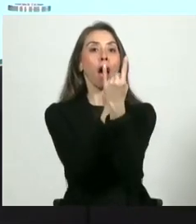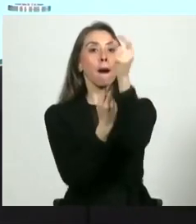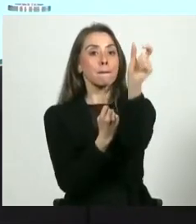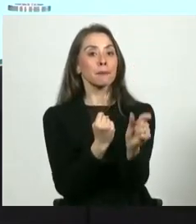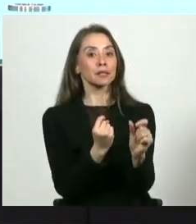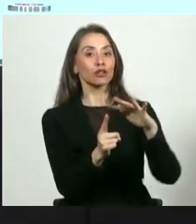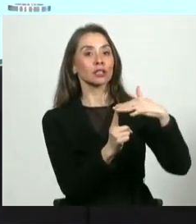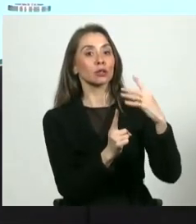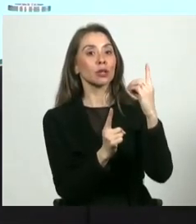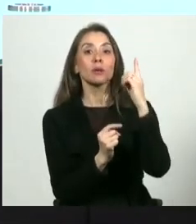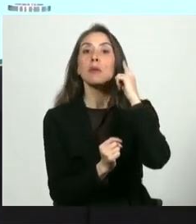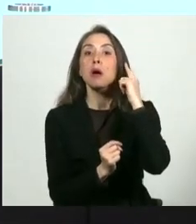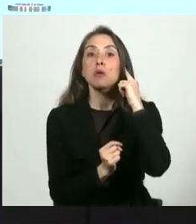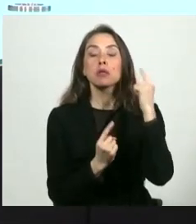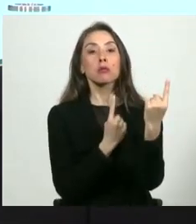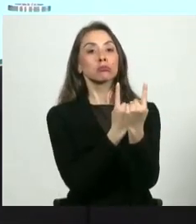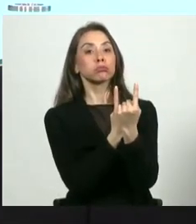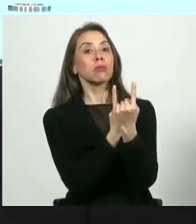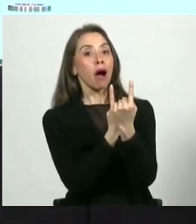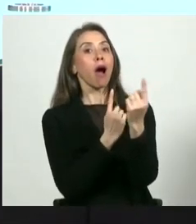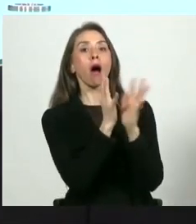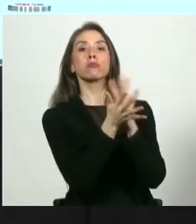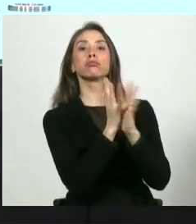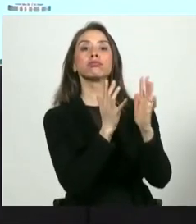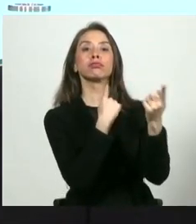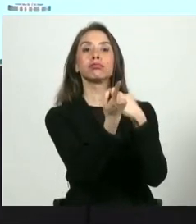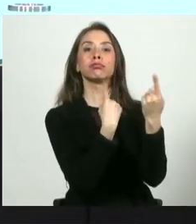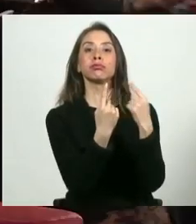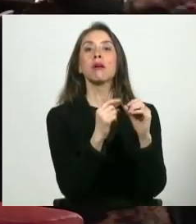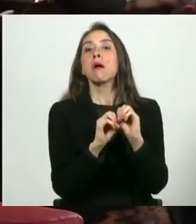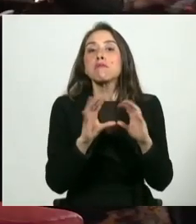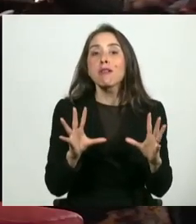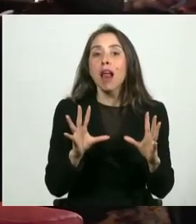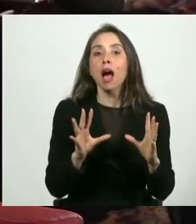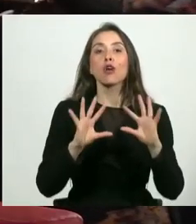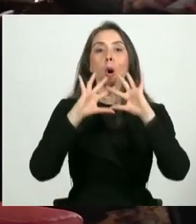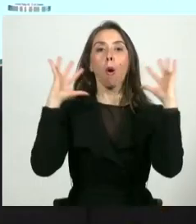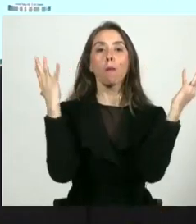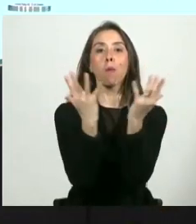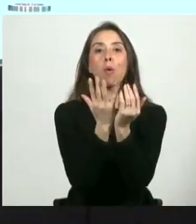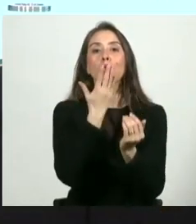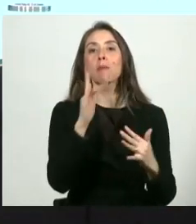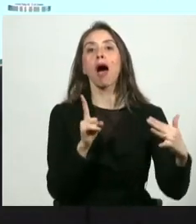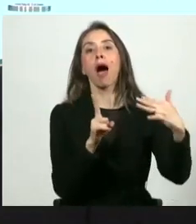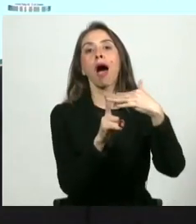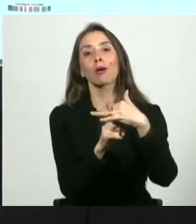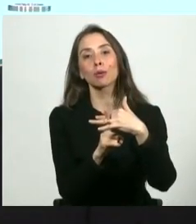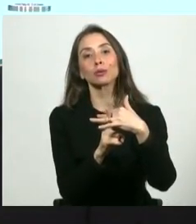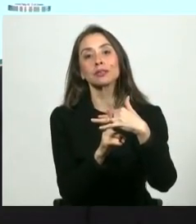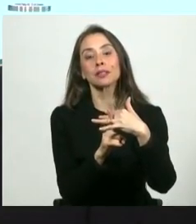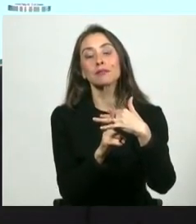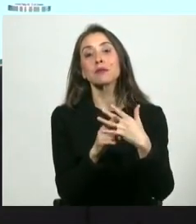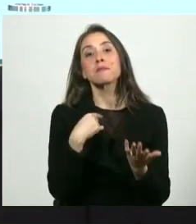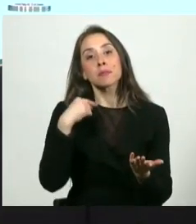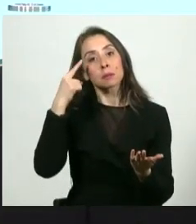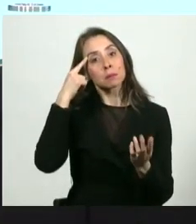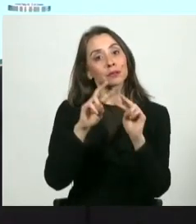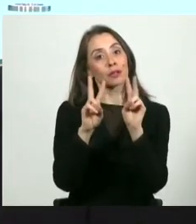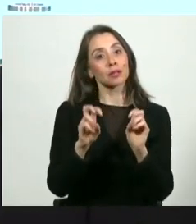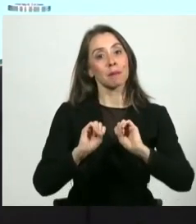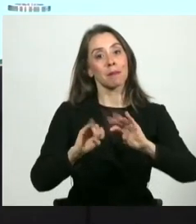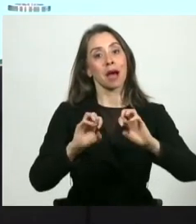en situación de discapacidad auditiva, va a poder interactuar con ella y claramente va a ser un mundo mucho más inclusivo. Por eso encuentro que el tema